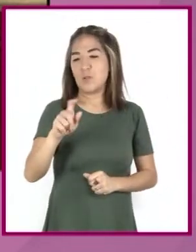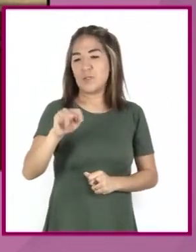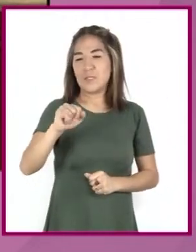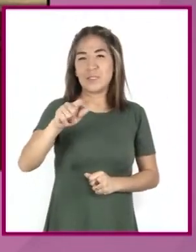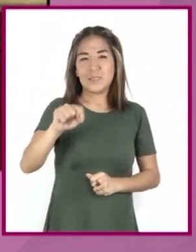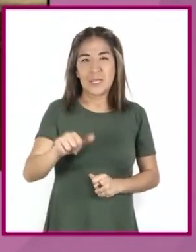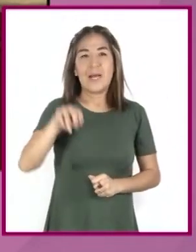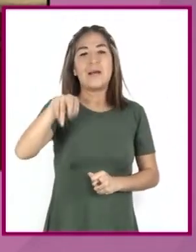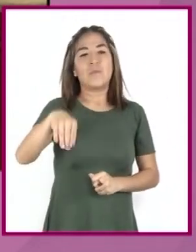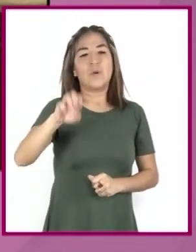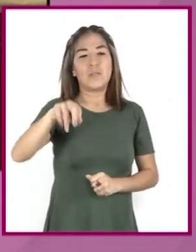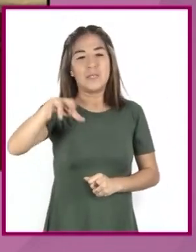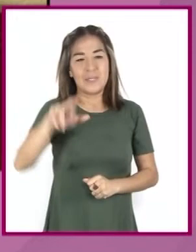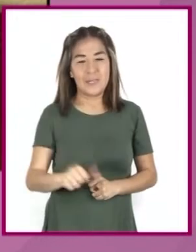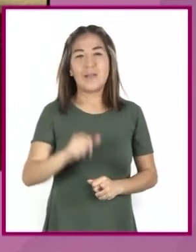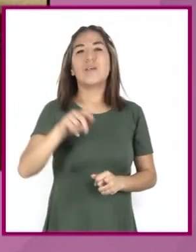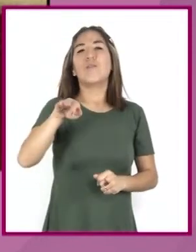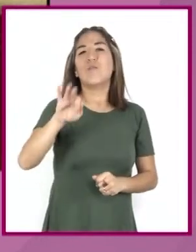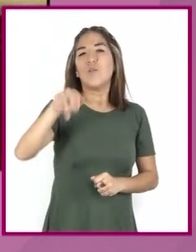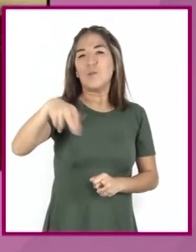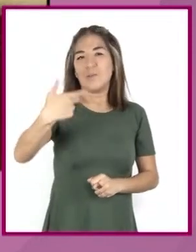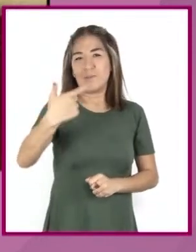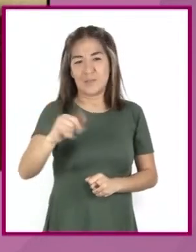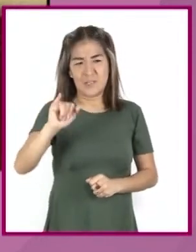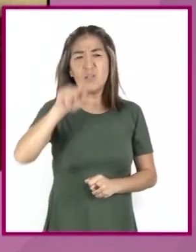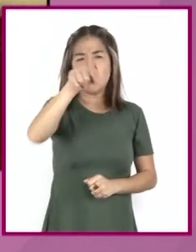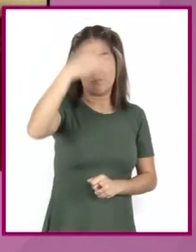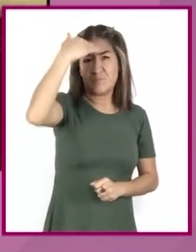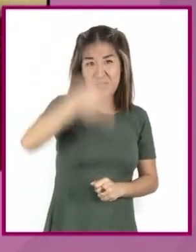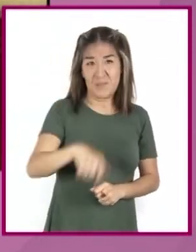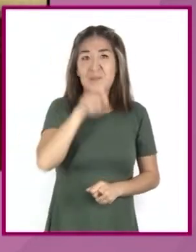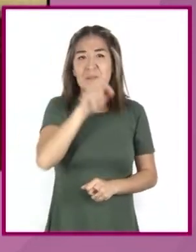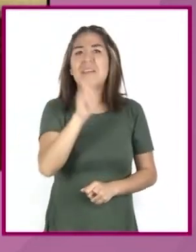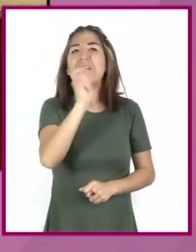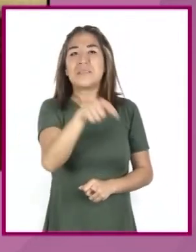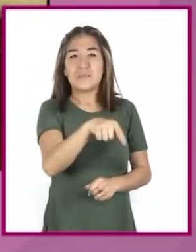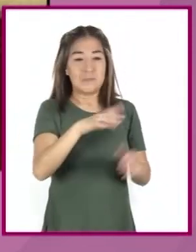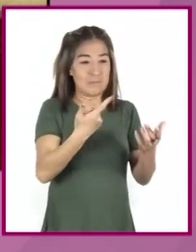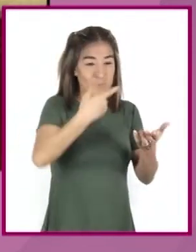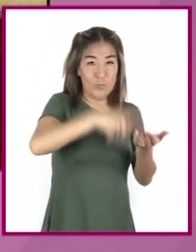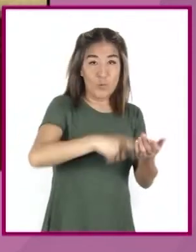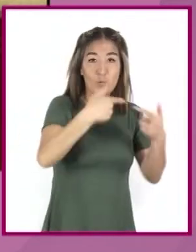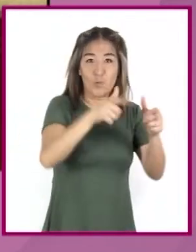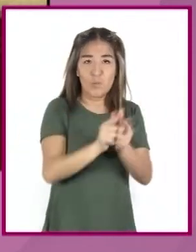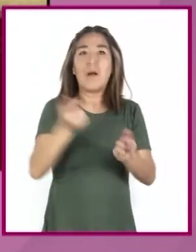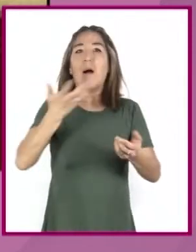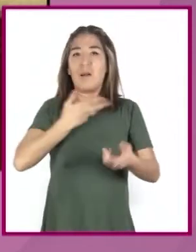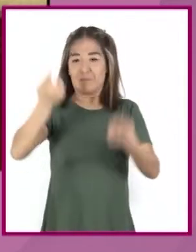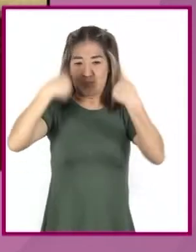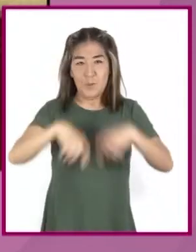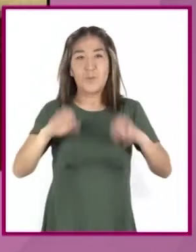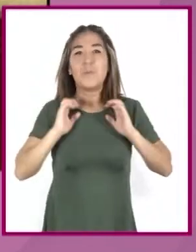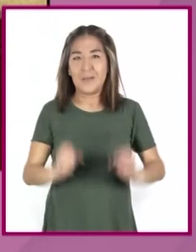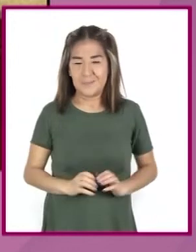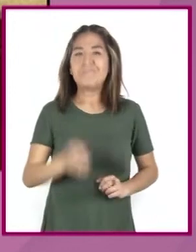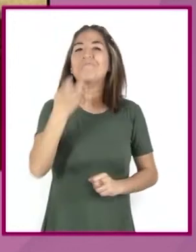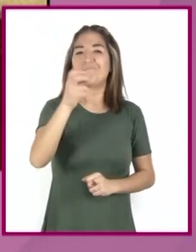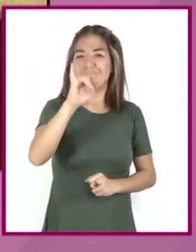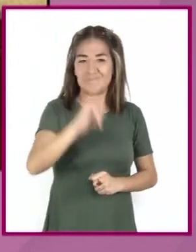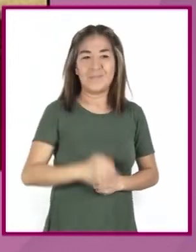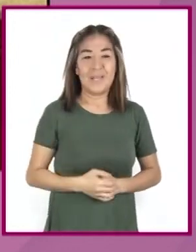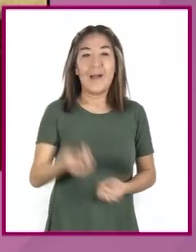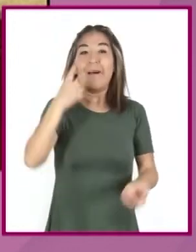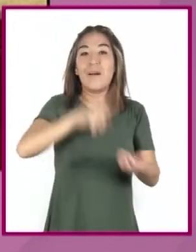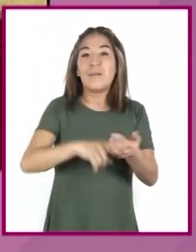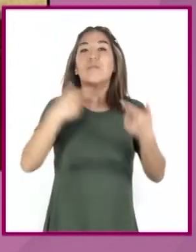monera, animalia, plantae y fungi. ¿Sabías también que estas células las podemos encontrar en todo nuestro cuerpo? Pues así es, las células las